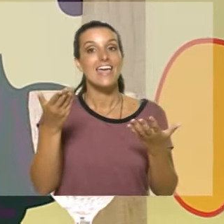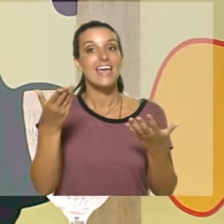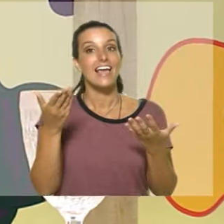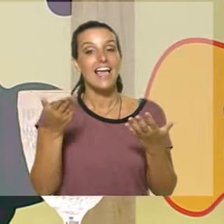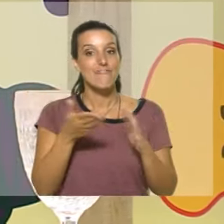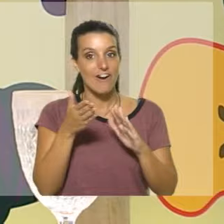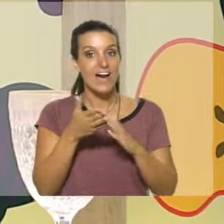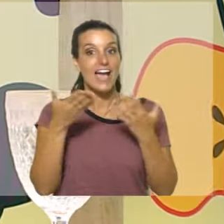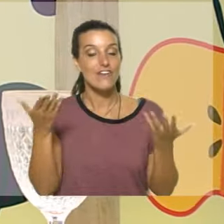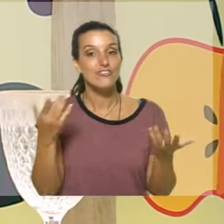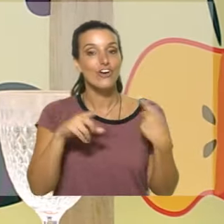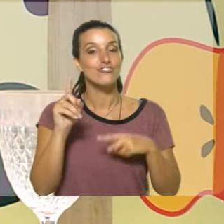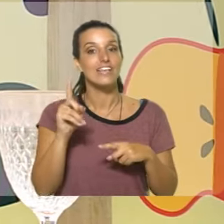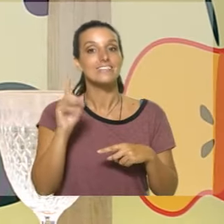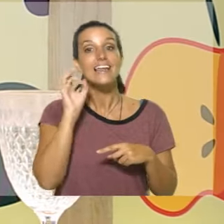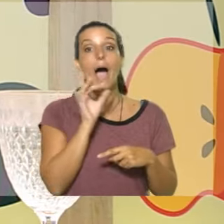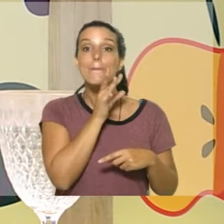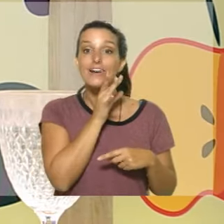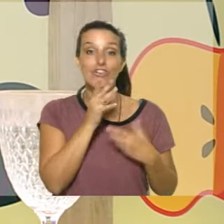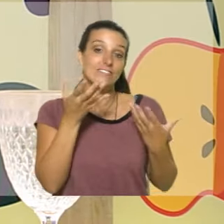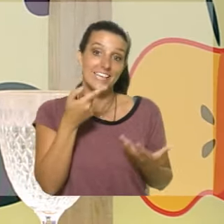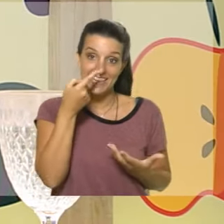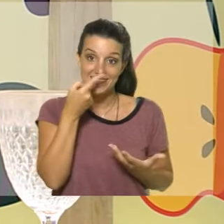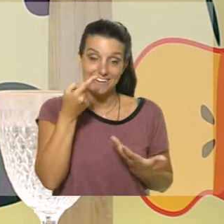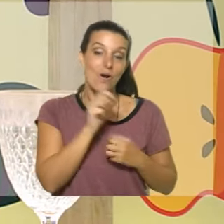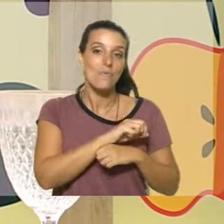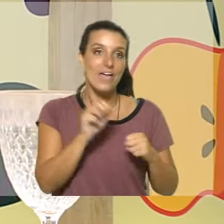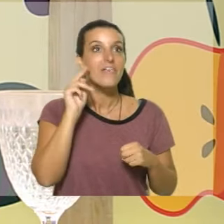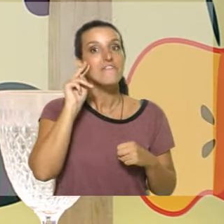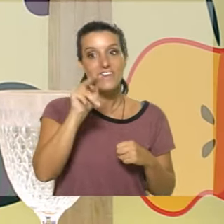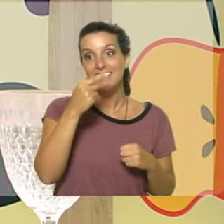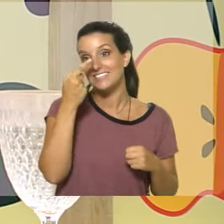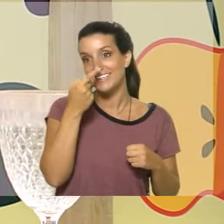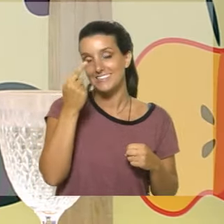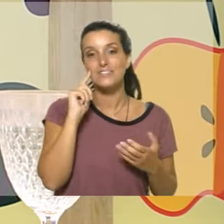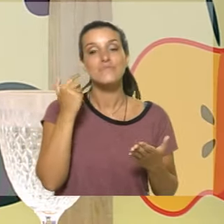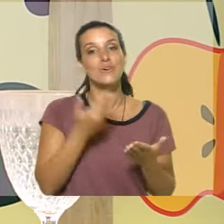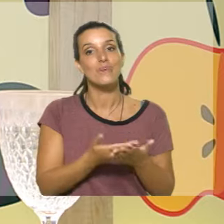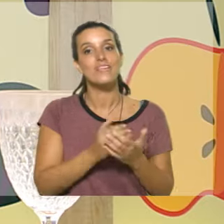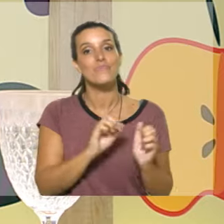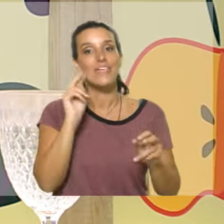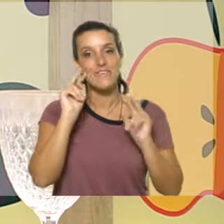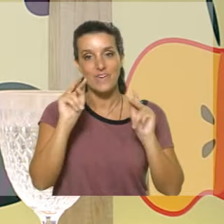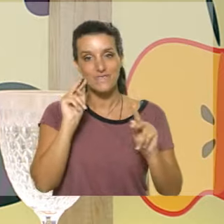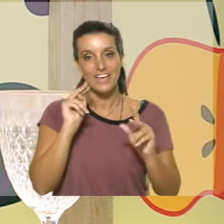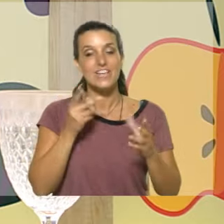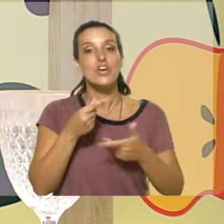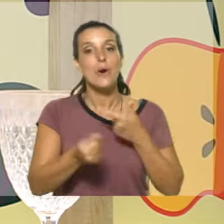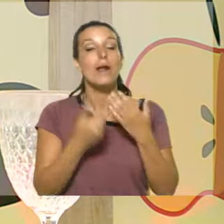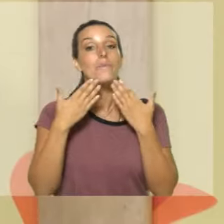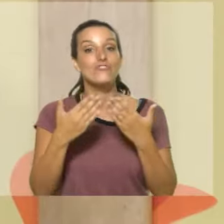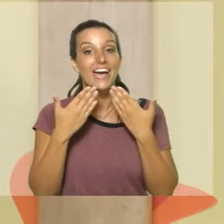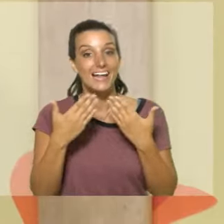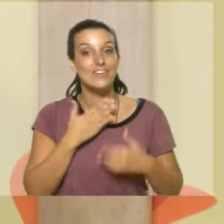allí lo tienen entonces en Amazon si les interesó obviamente Es bien interesante lo que propone allí lo pueden adquirir Gracias